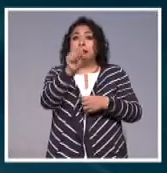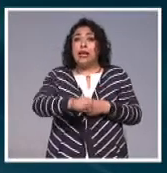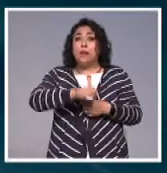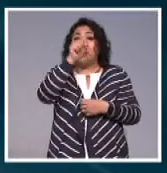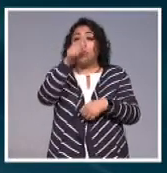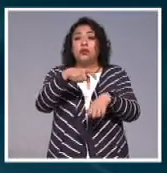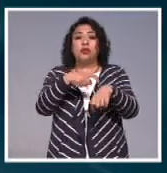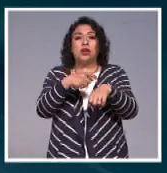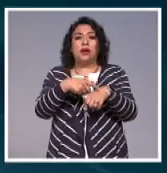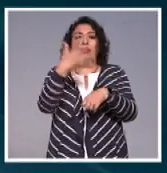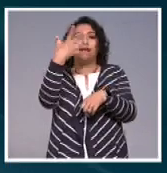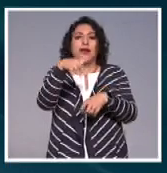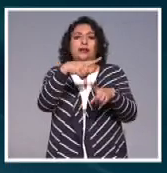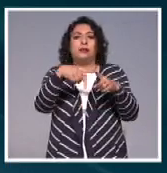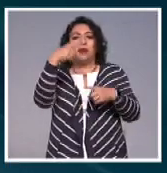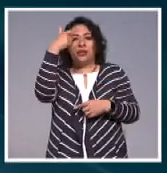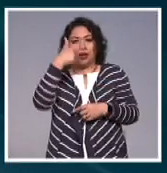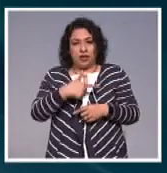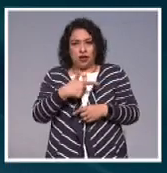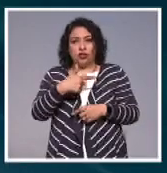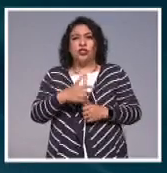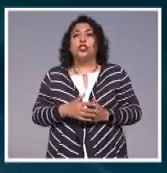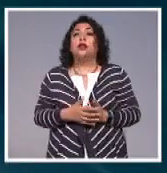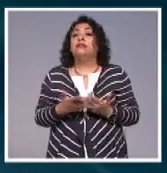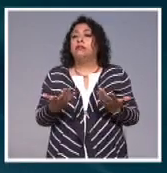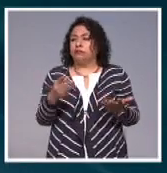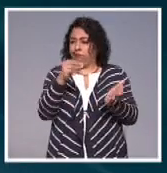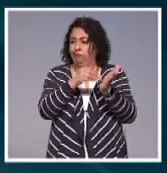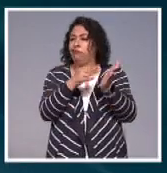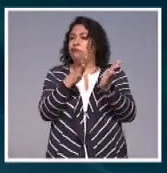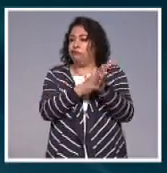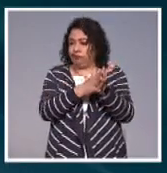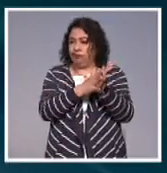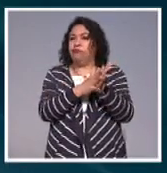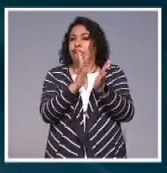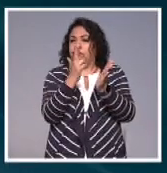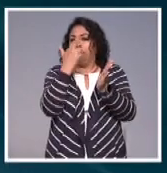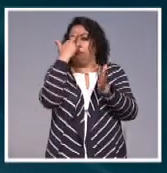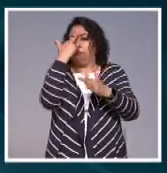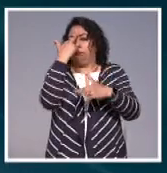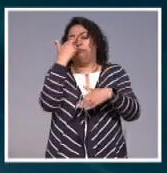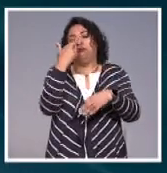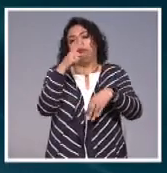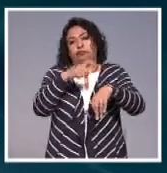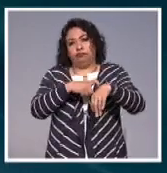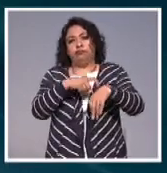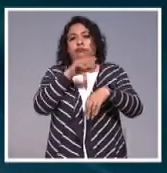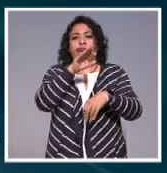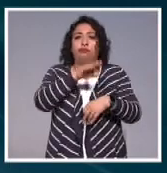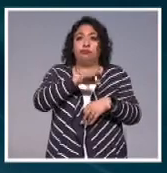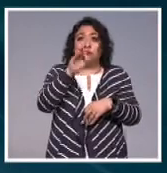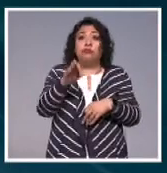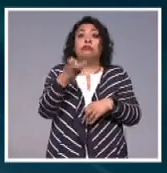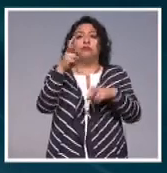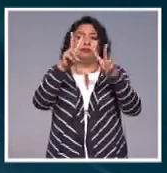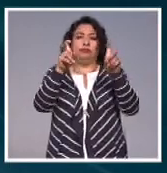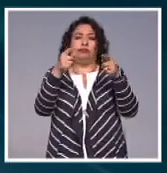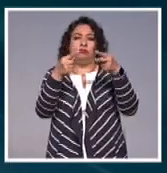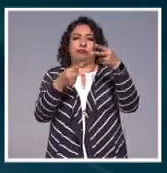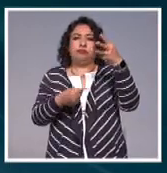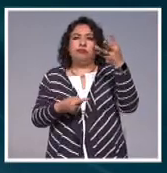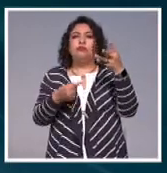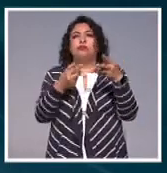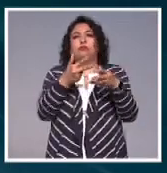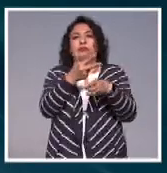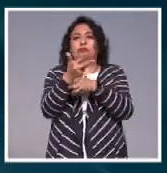las 10:30 de la noche. Sábados 10:30 de la noche, apúntenlo, agéndenlo. Estos son algunos de los temas que se abordarán en las